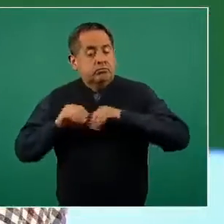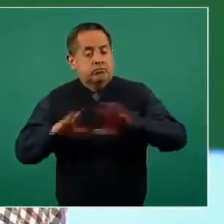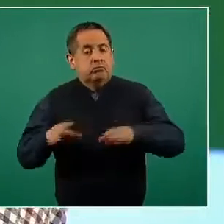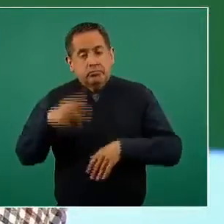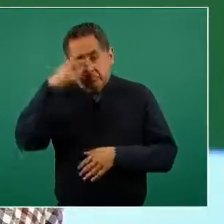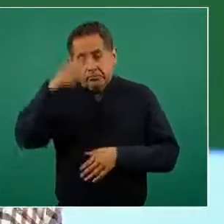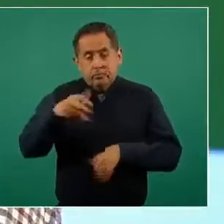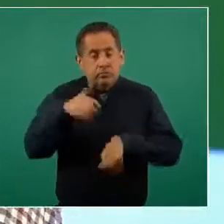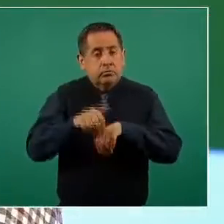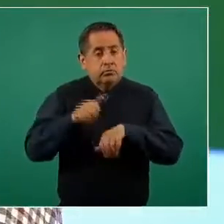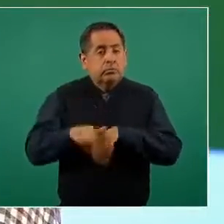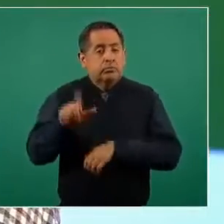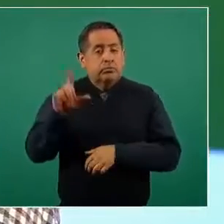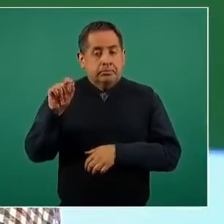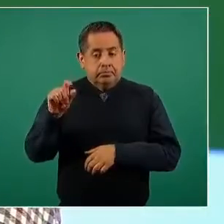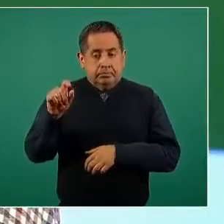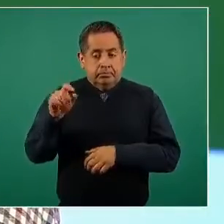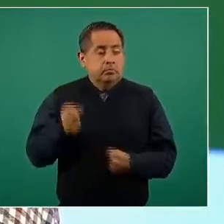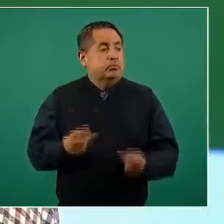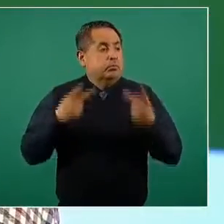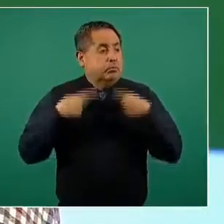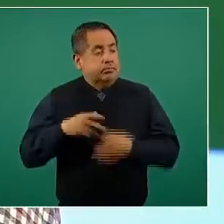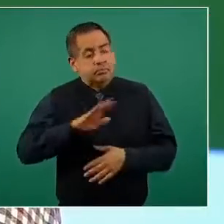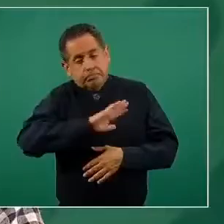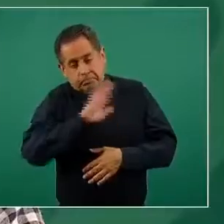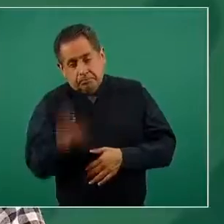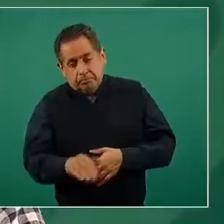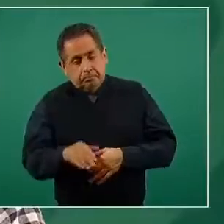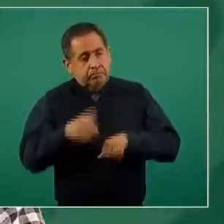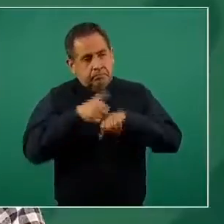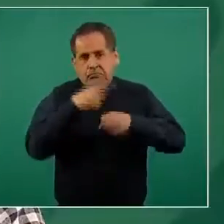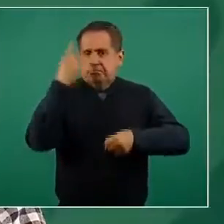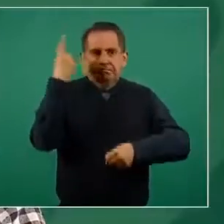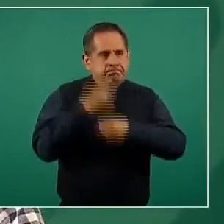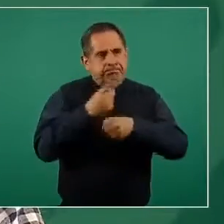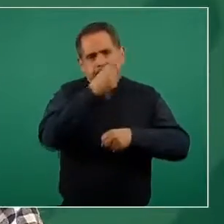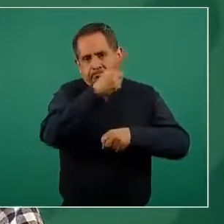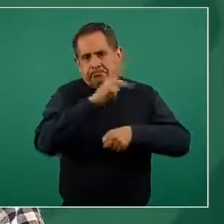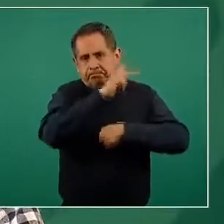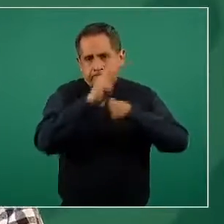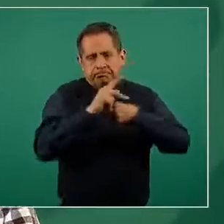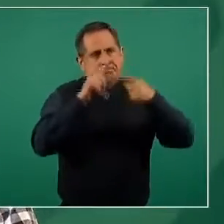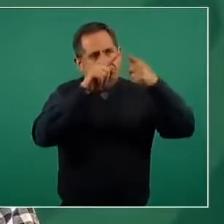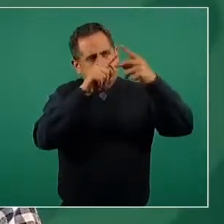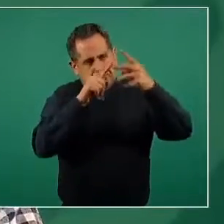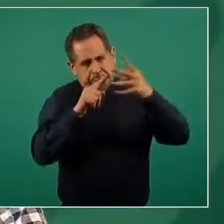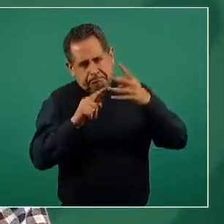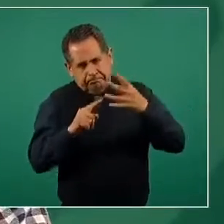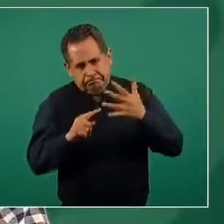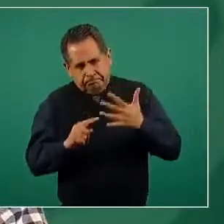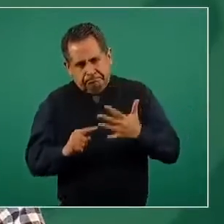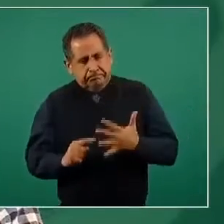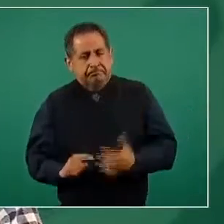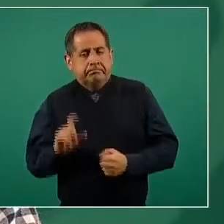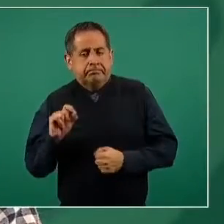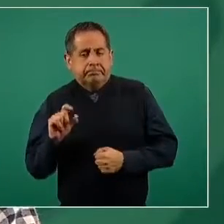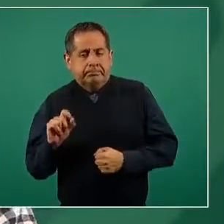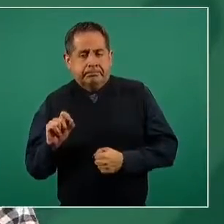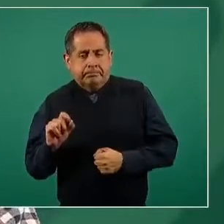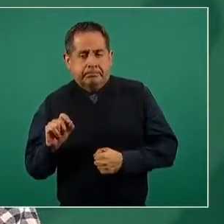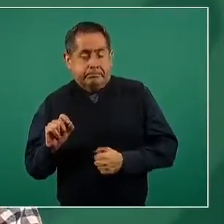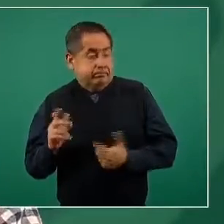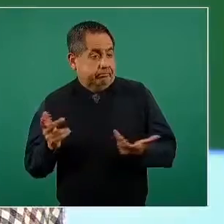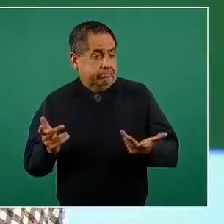el lugar 20 en términos de mortalidad, 20. No somos el cuarto, ni somos el tercero, ni el décimo,